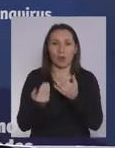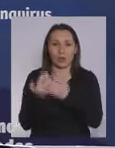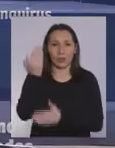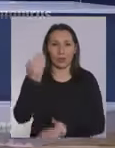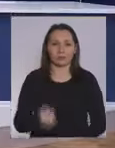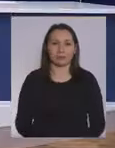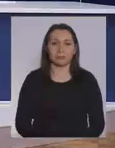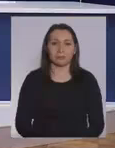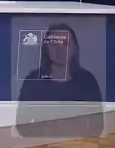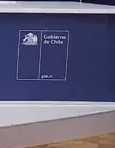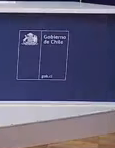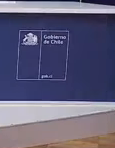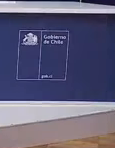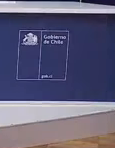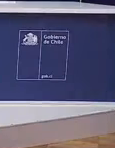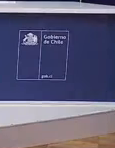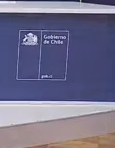días